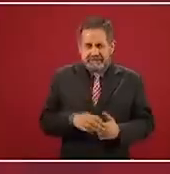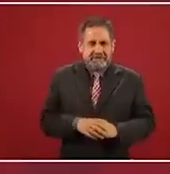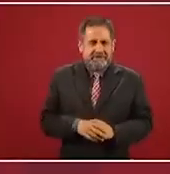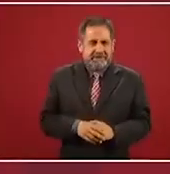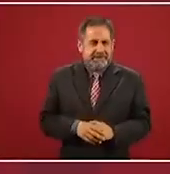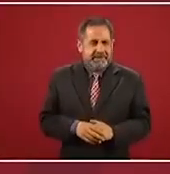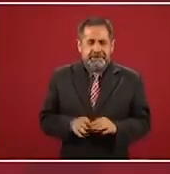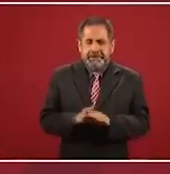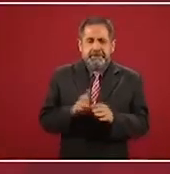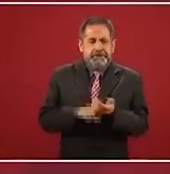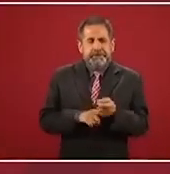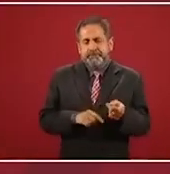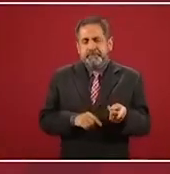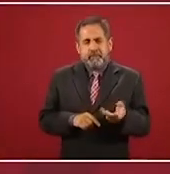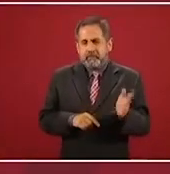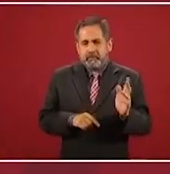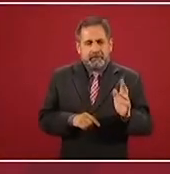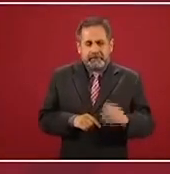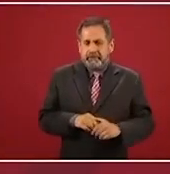fue